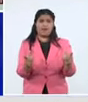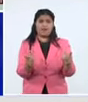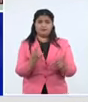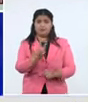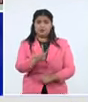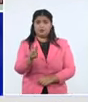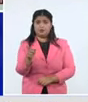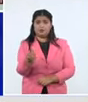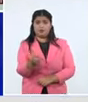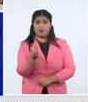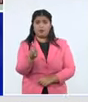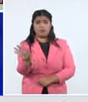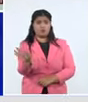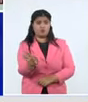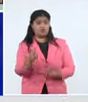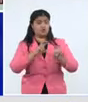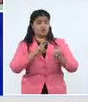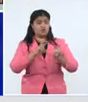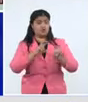22,1% de todas las procesadas.